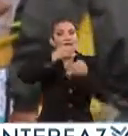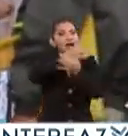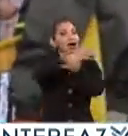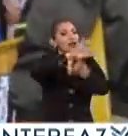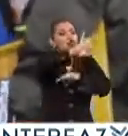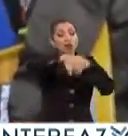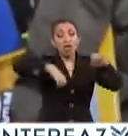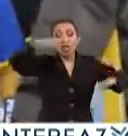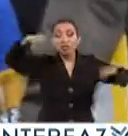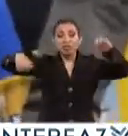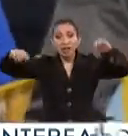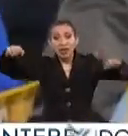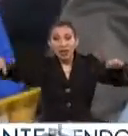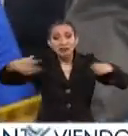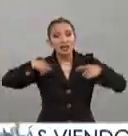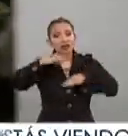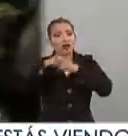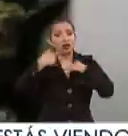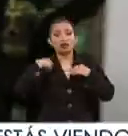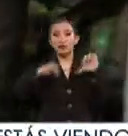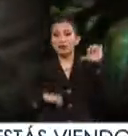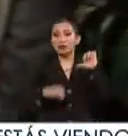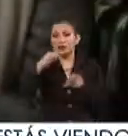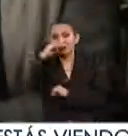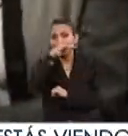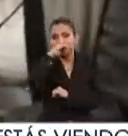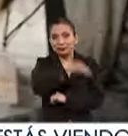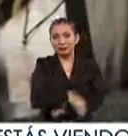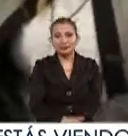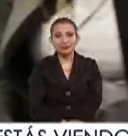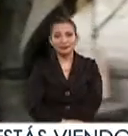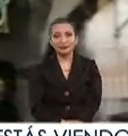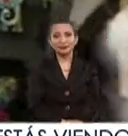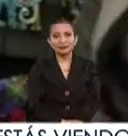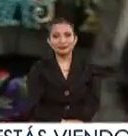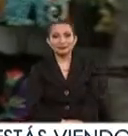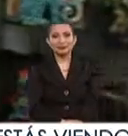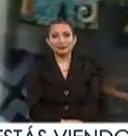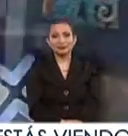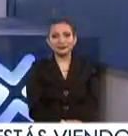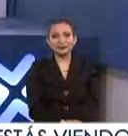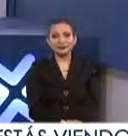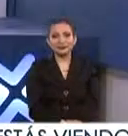de todas las edades y todos sus eventos son gratuitos.